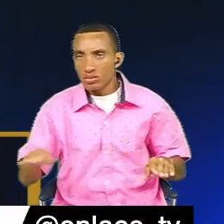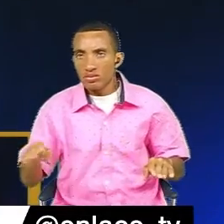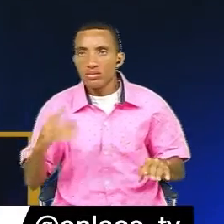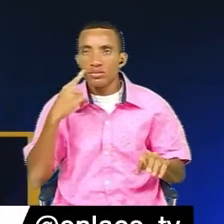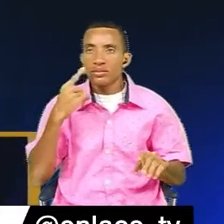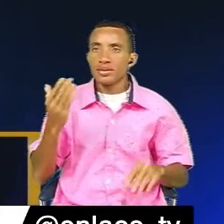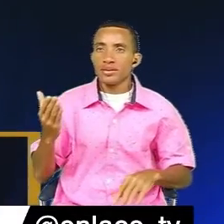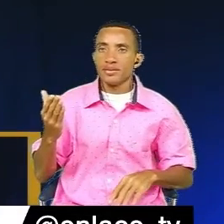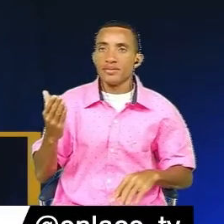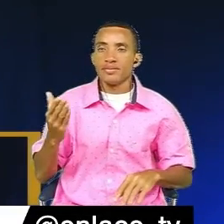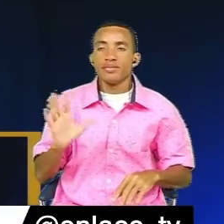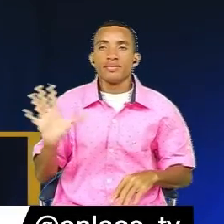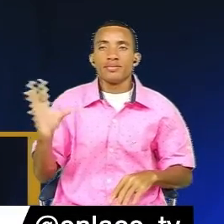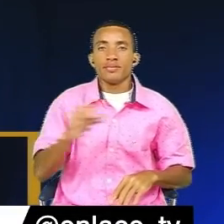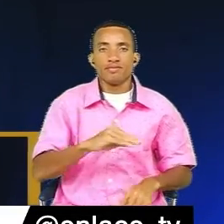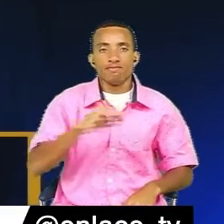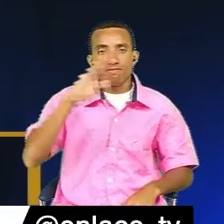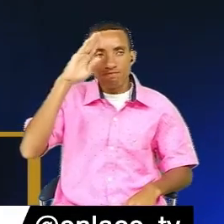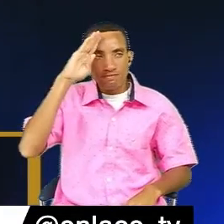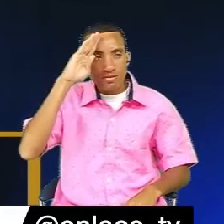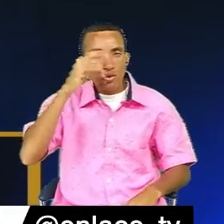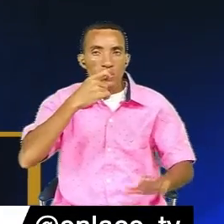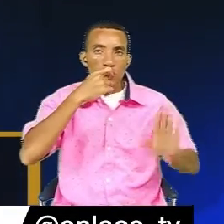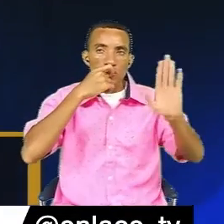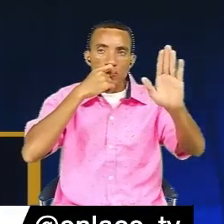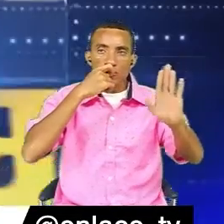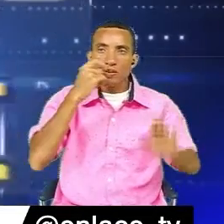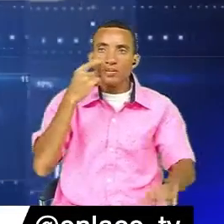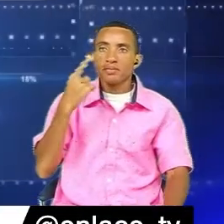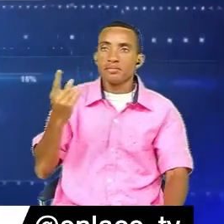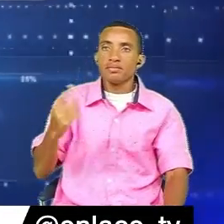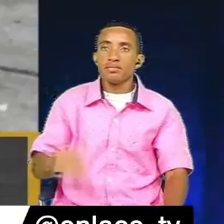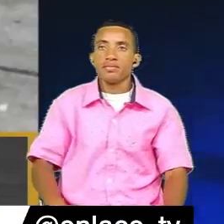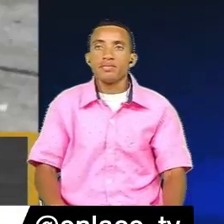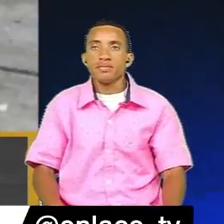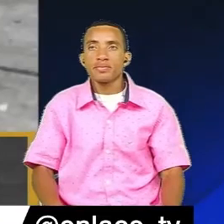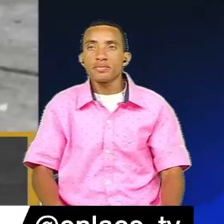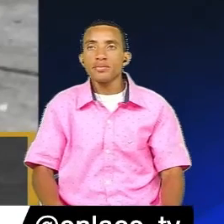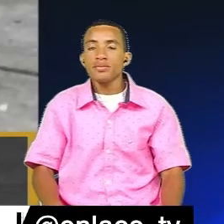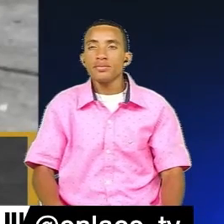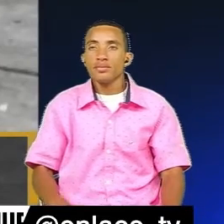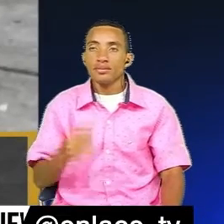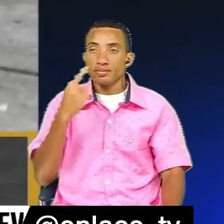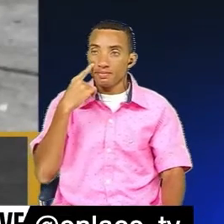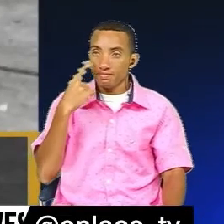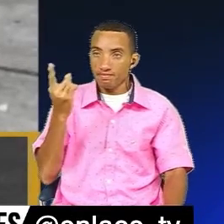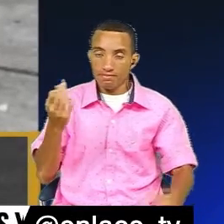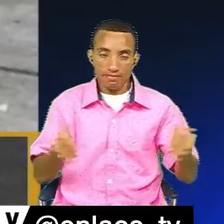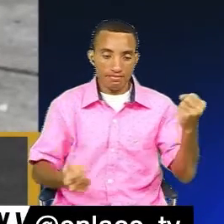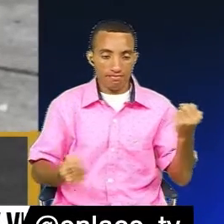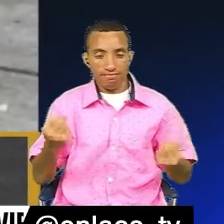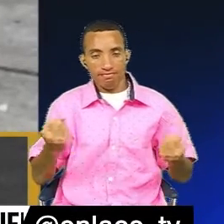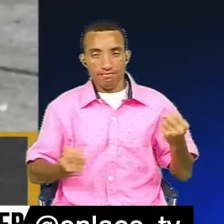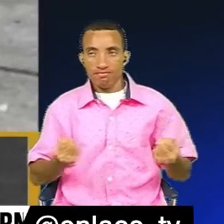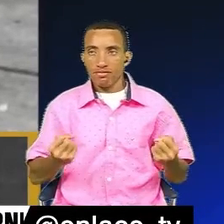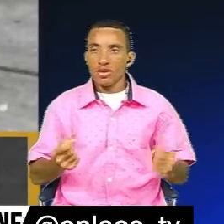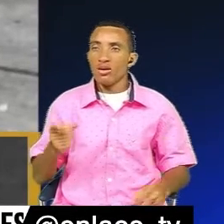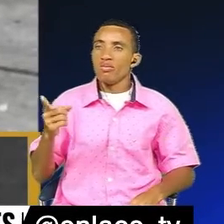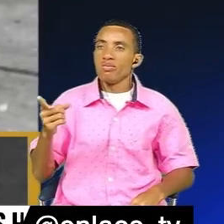la mirada de los agentes de tránsito, como se observan las fotografías. Un carro abandonado ocupa espacio público en